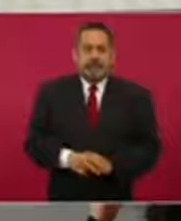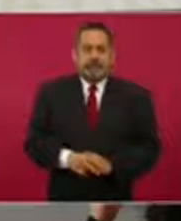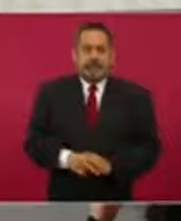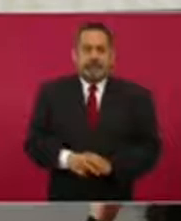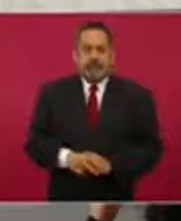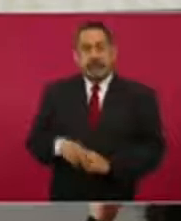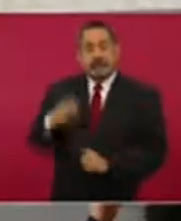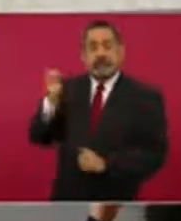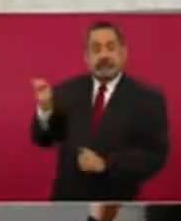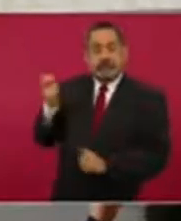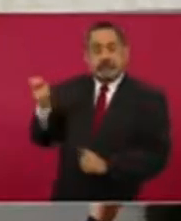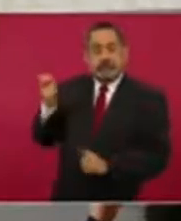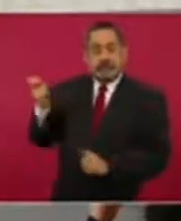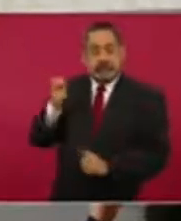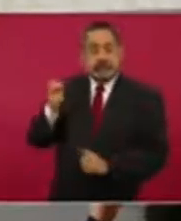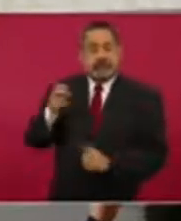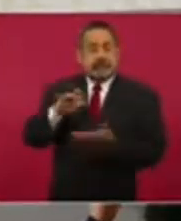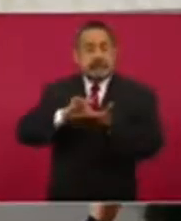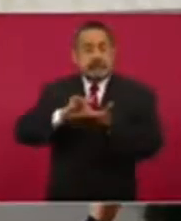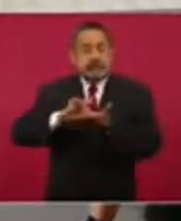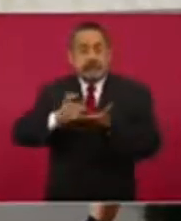Ah, estos son los medicamentos.